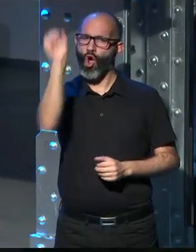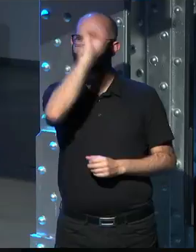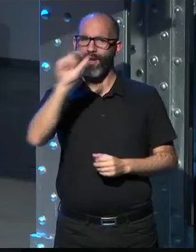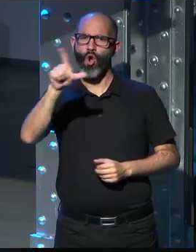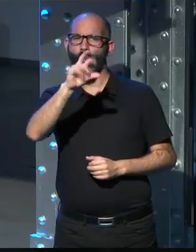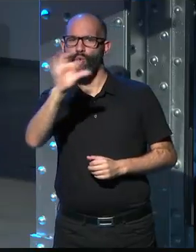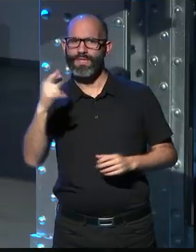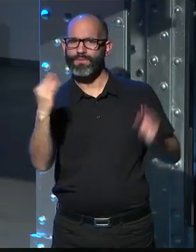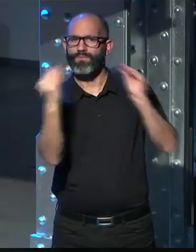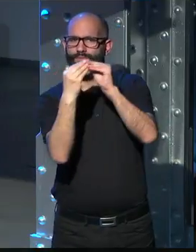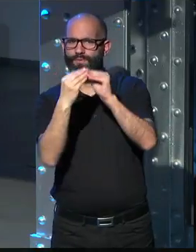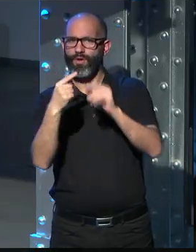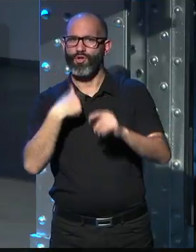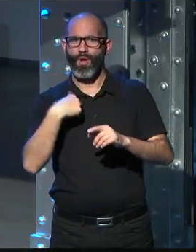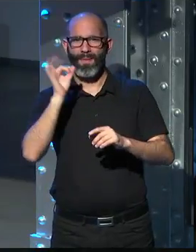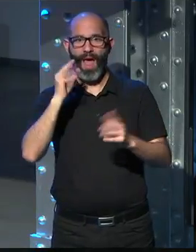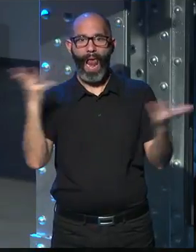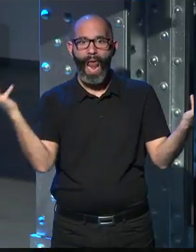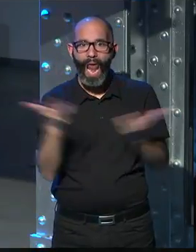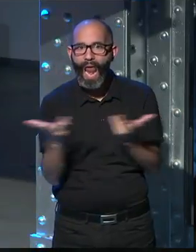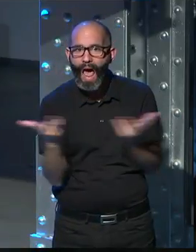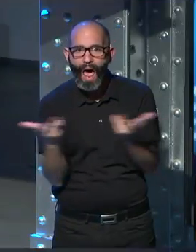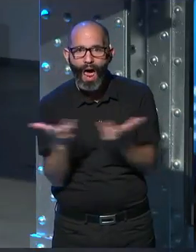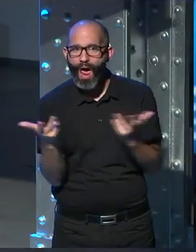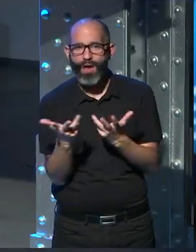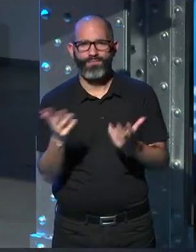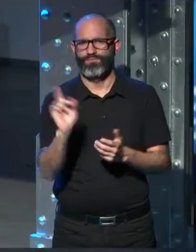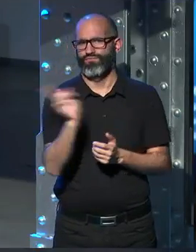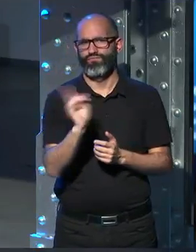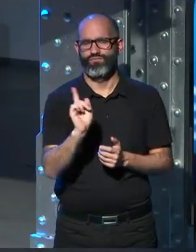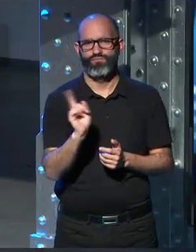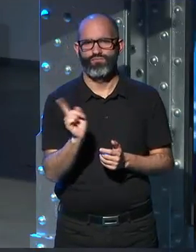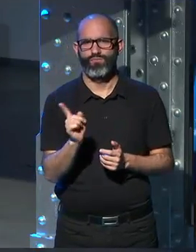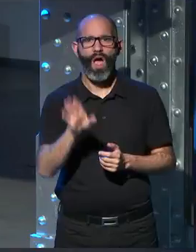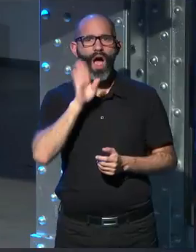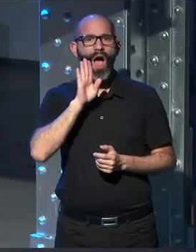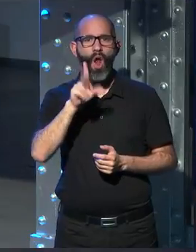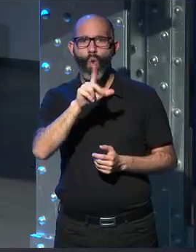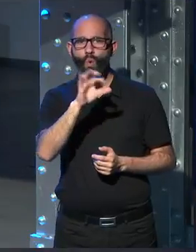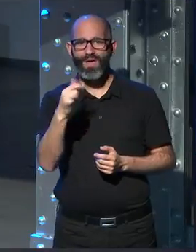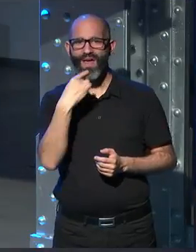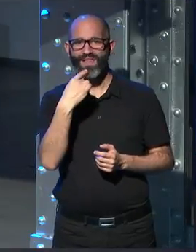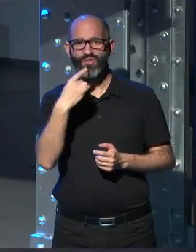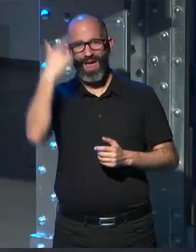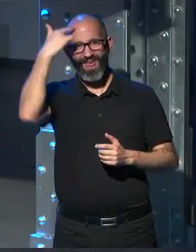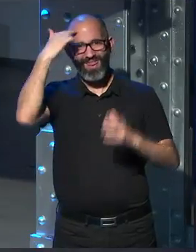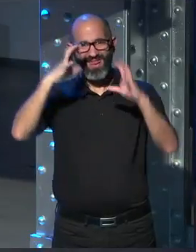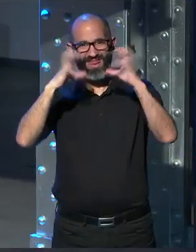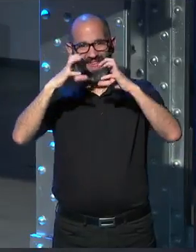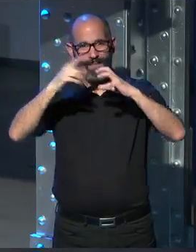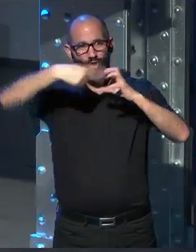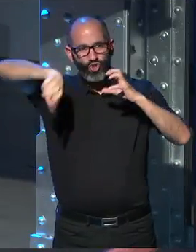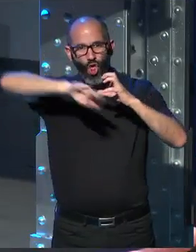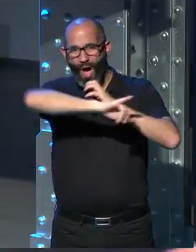de Luis. Yo no soy alarmista en este sentido y como Luis indicaba, El cerebro que tenemos es